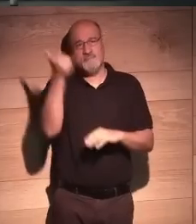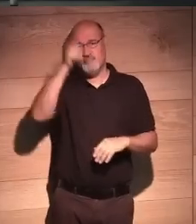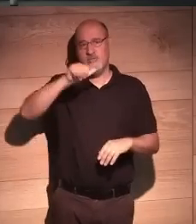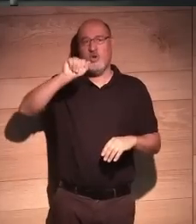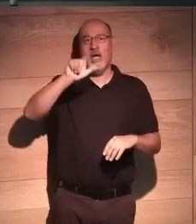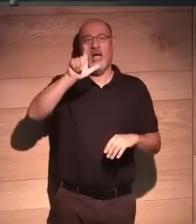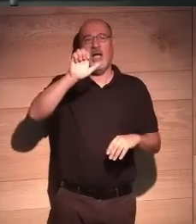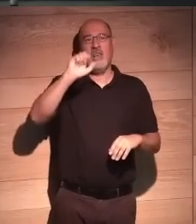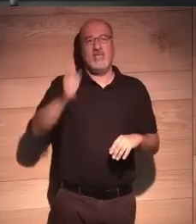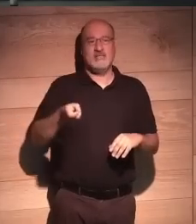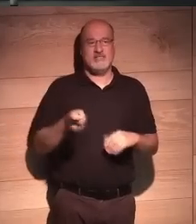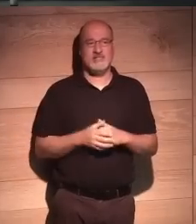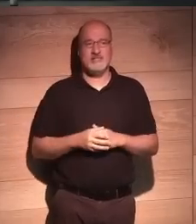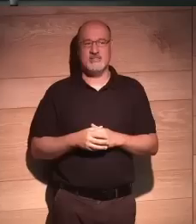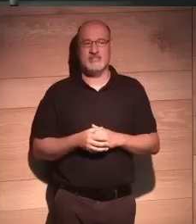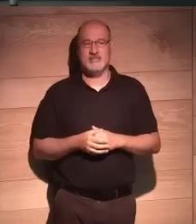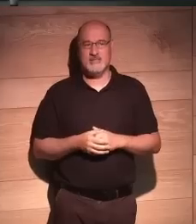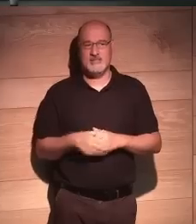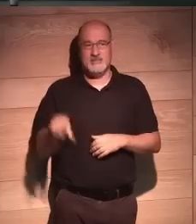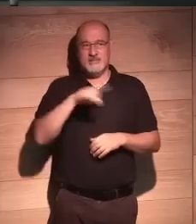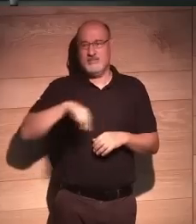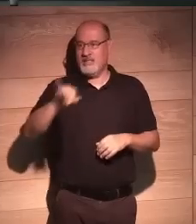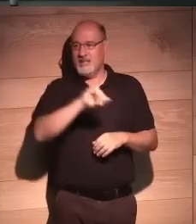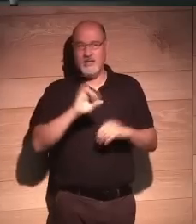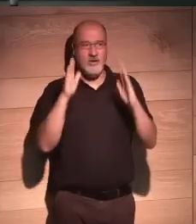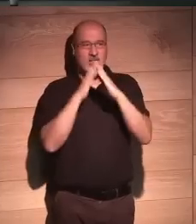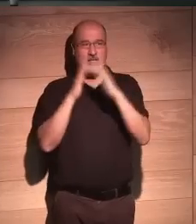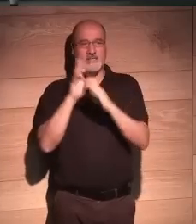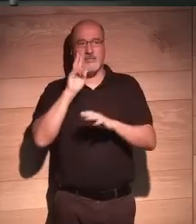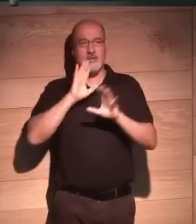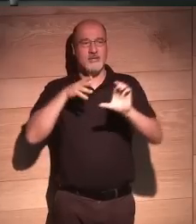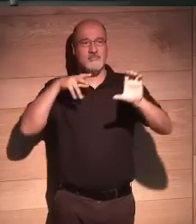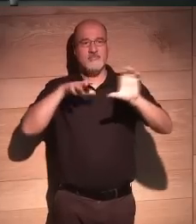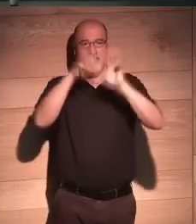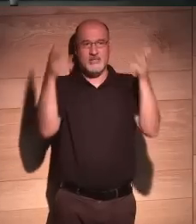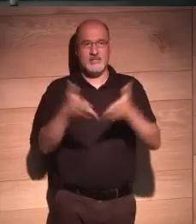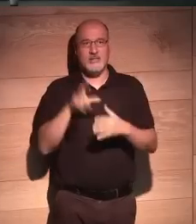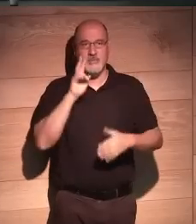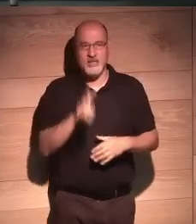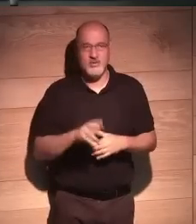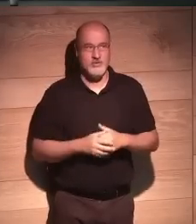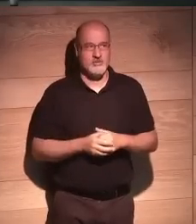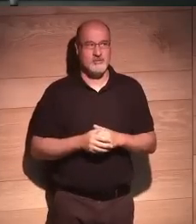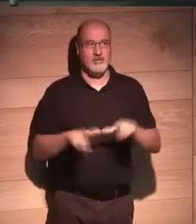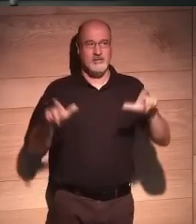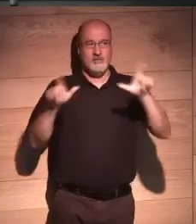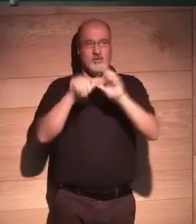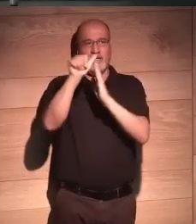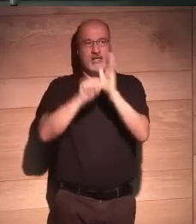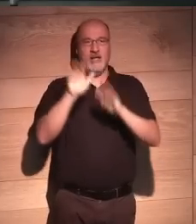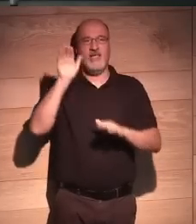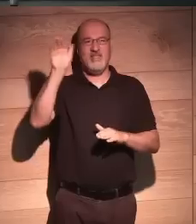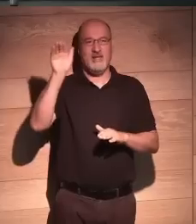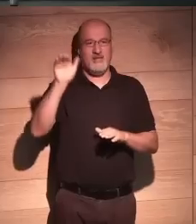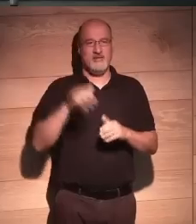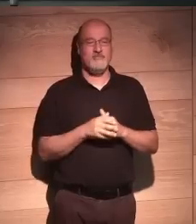la decir. sala? Por si Alex, podemos... Alex está en la sala, ¿no? Estará en su casa viéndolo por A lo streaming, mejor ¿no? está aquí, no sé. Está no viéndolo sé. por el canal internacional. Bueno, una de